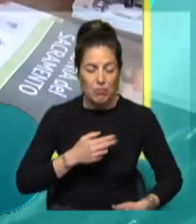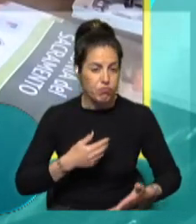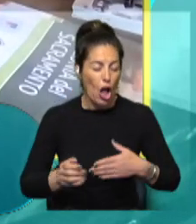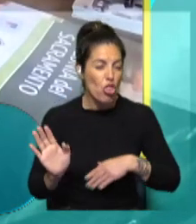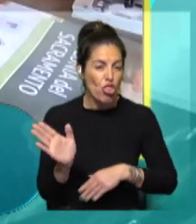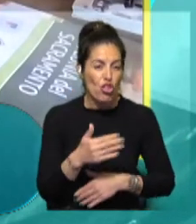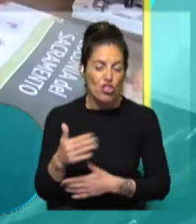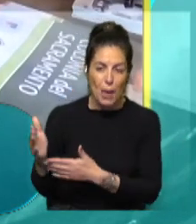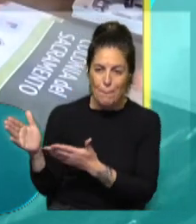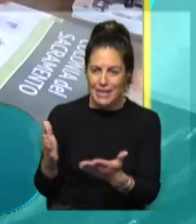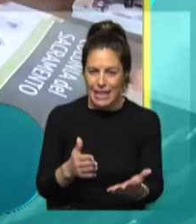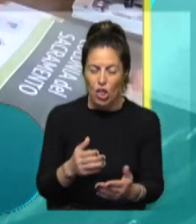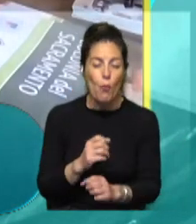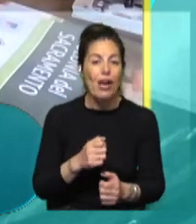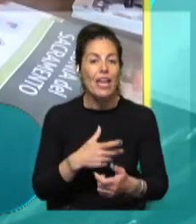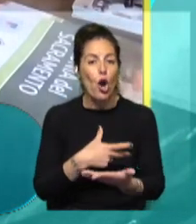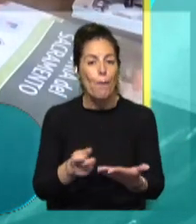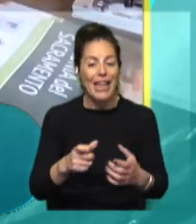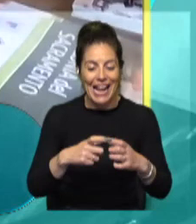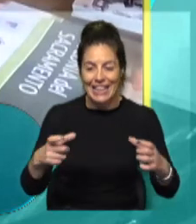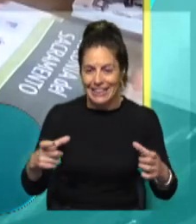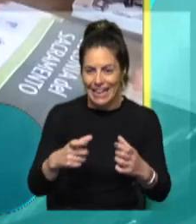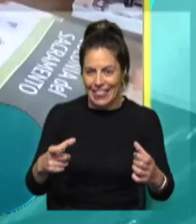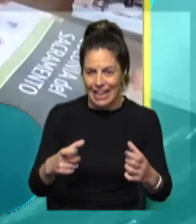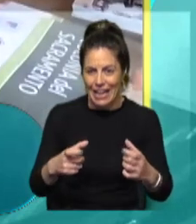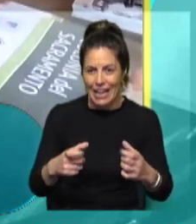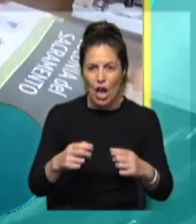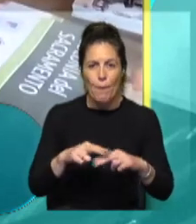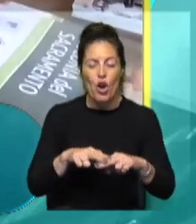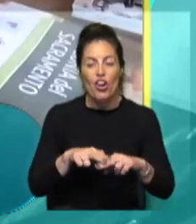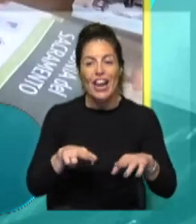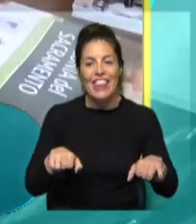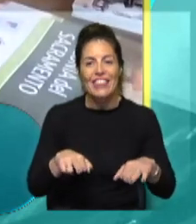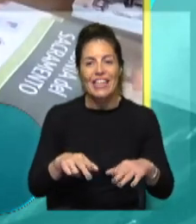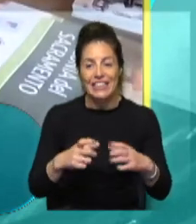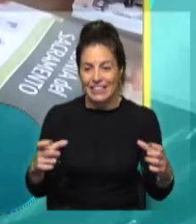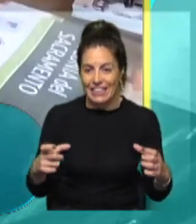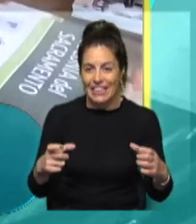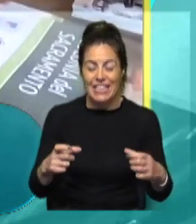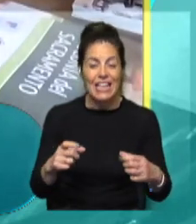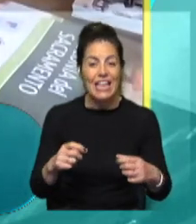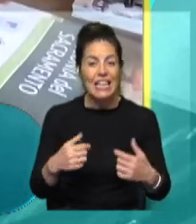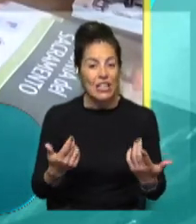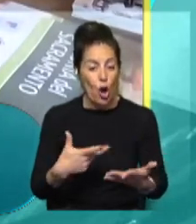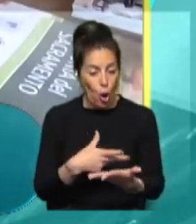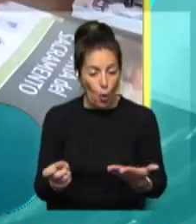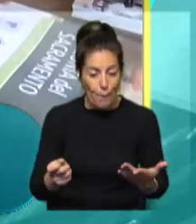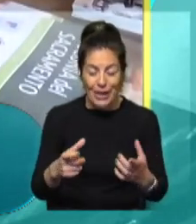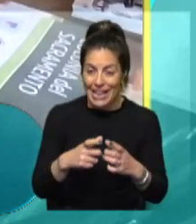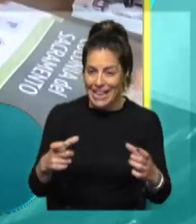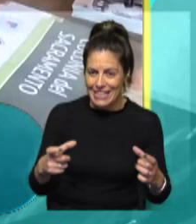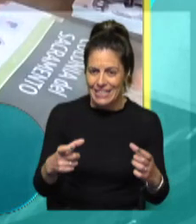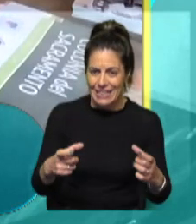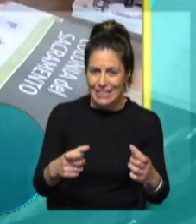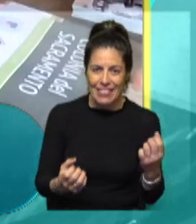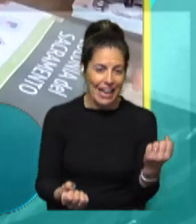todos invitados, pueden adquirir las entradas por Red Tickets, apúrense, si no tienen planes todavía, compren las entradas, agarren el